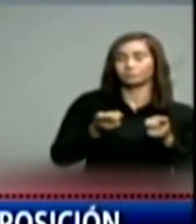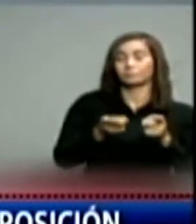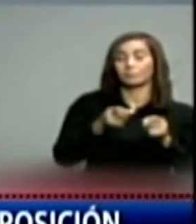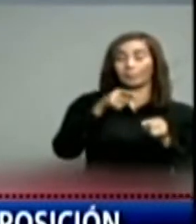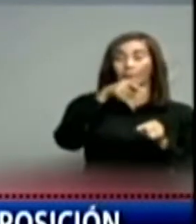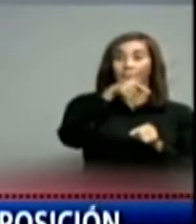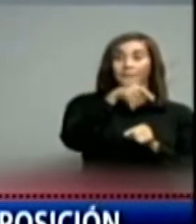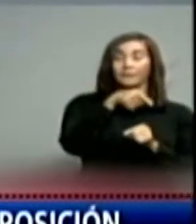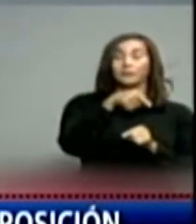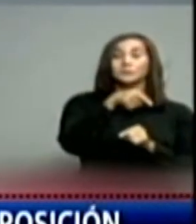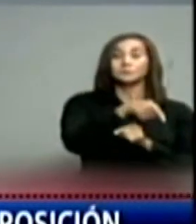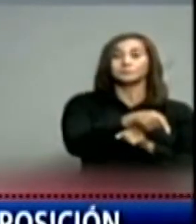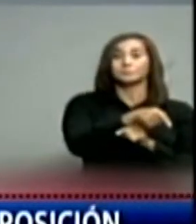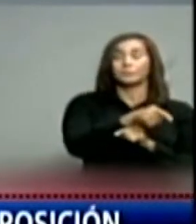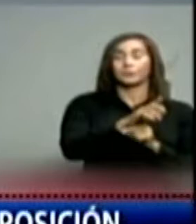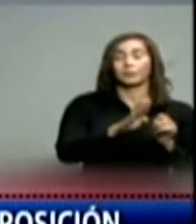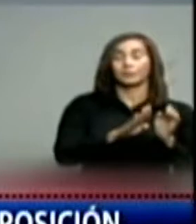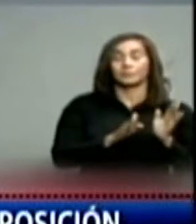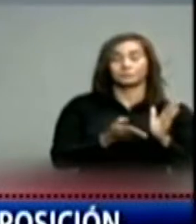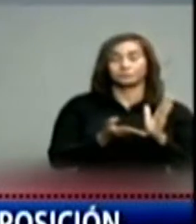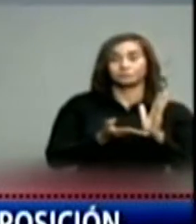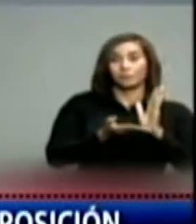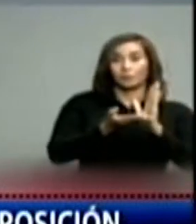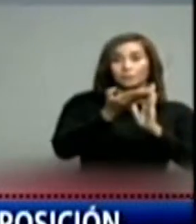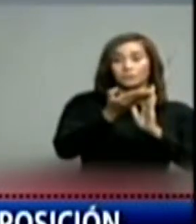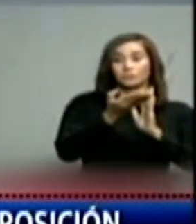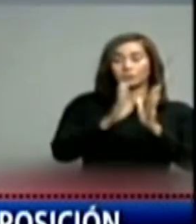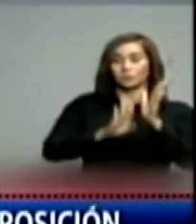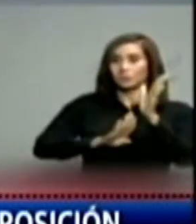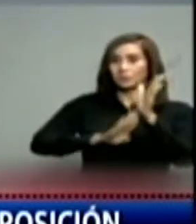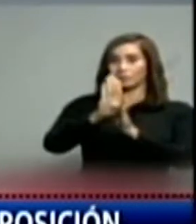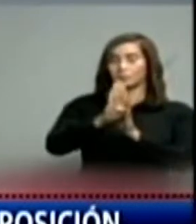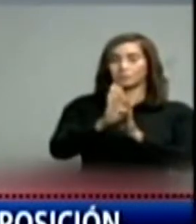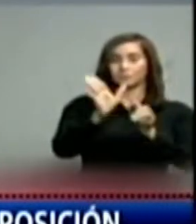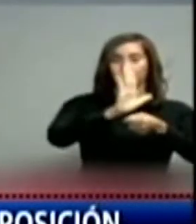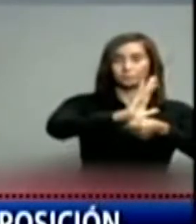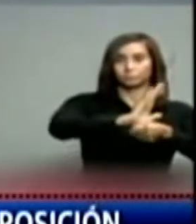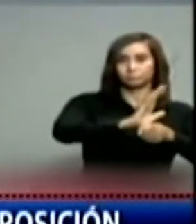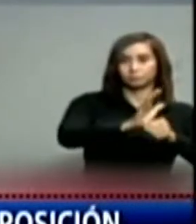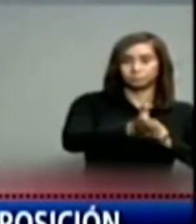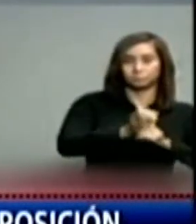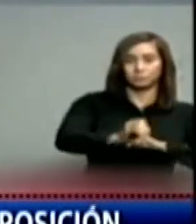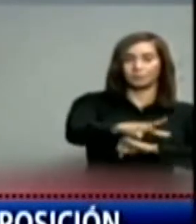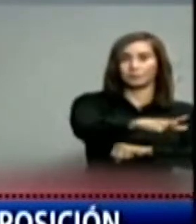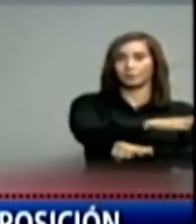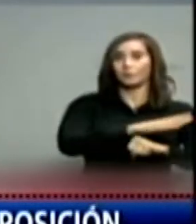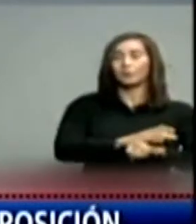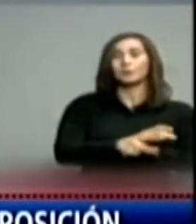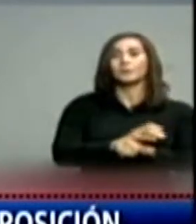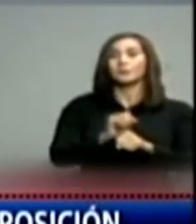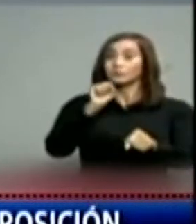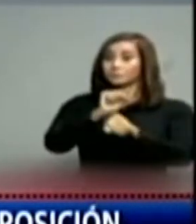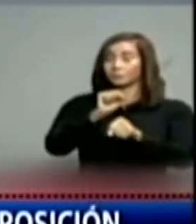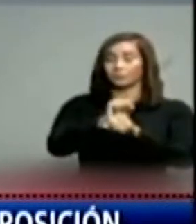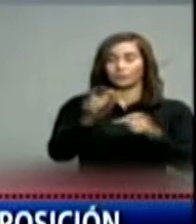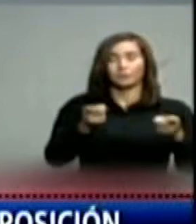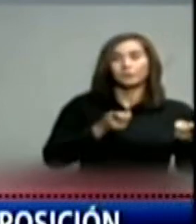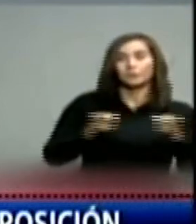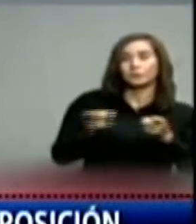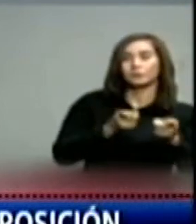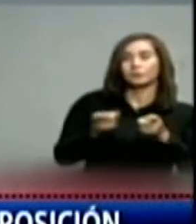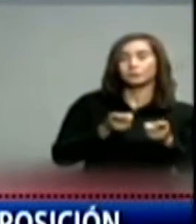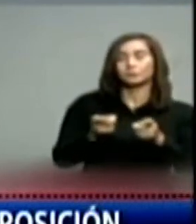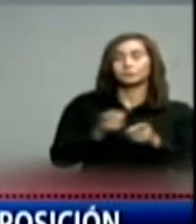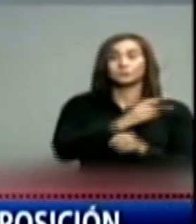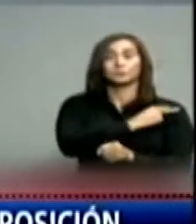el crecimiento y desarrollo de la epidemia y la capacidad de la